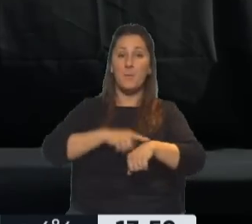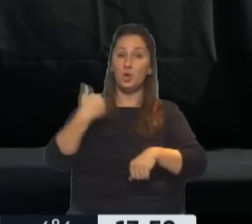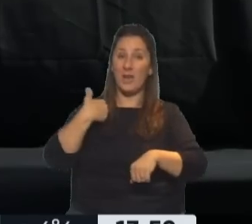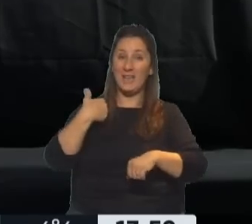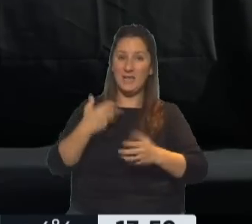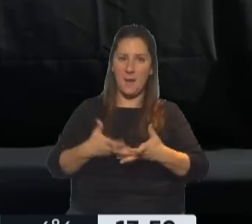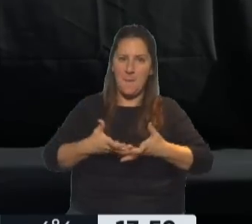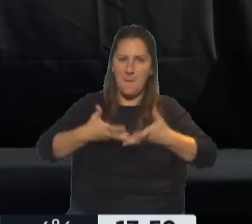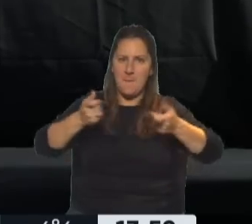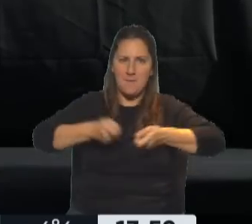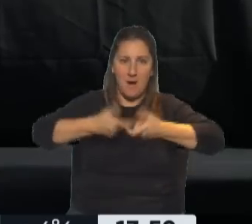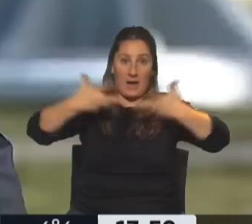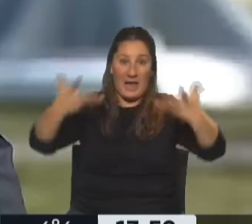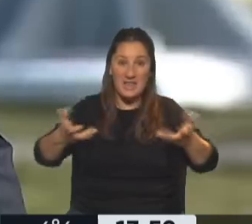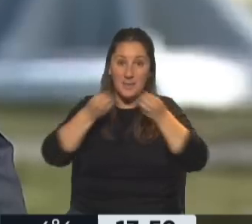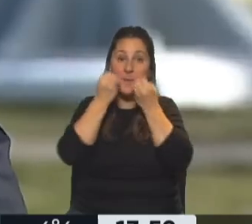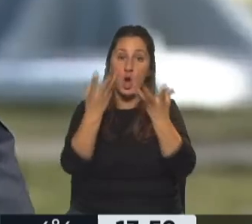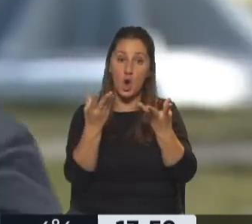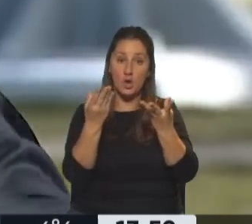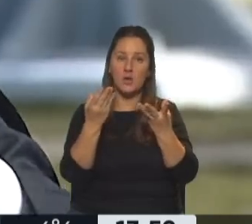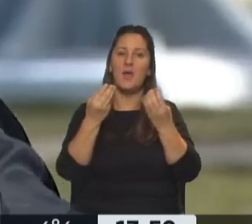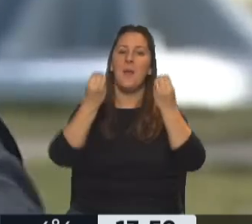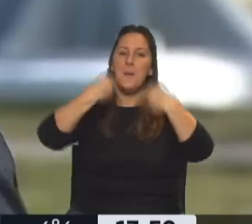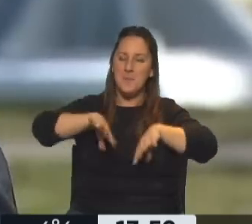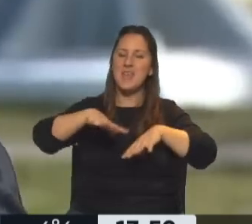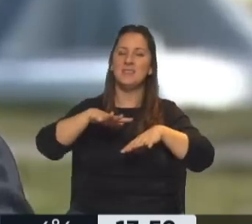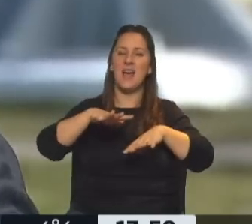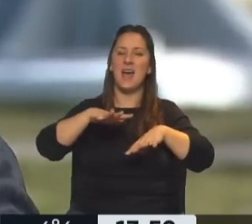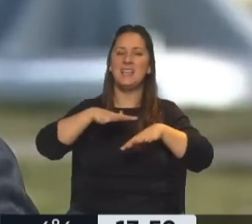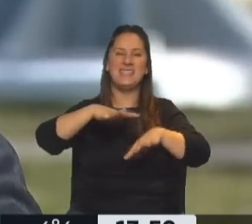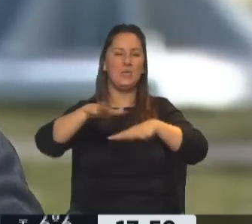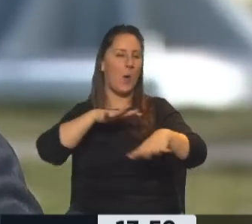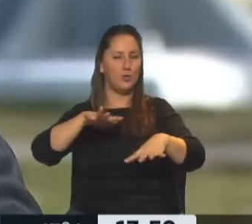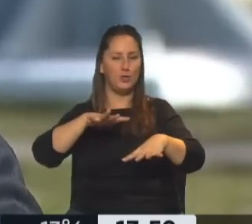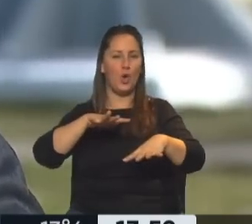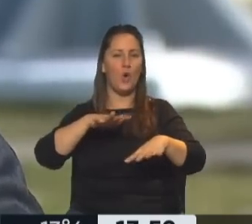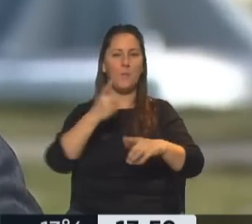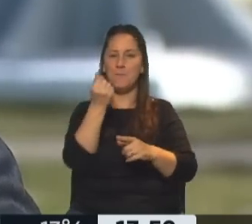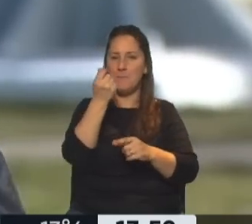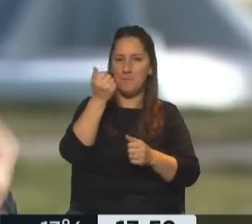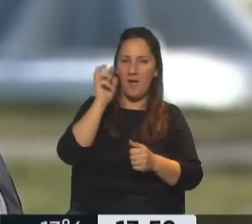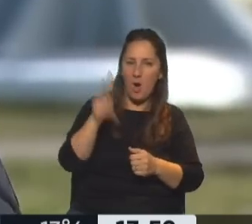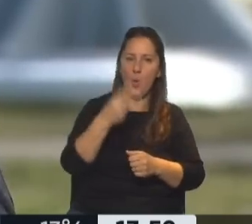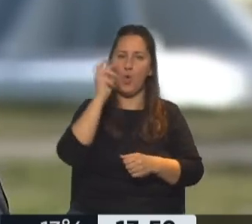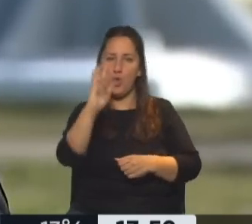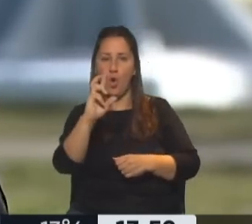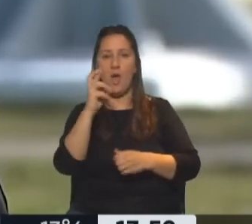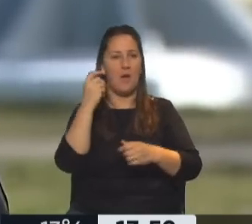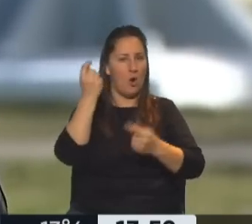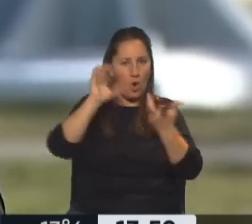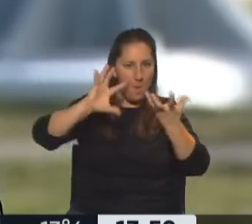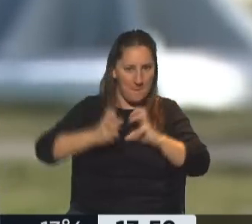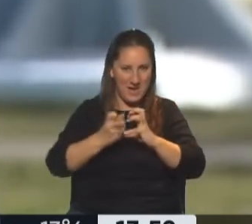crece tanto, se empiezan a complicar las divisas porque se demandan muchos dólares